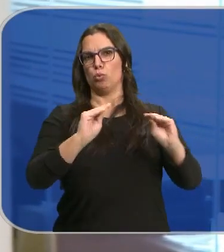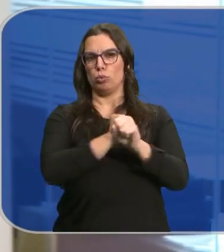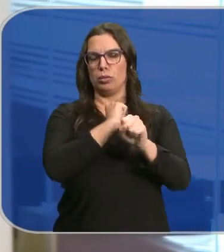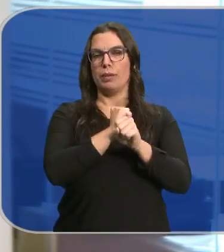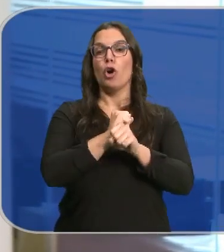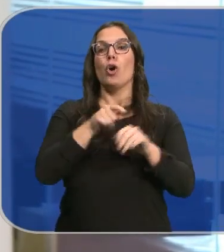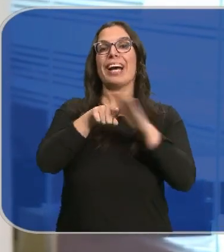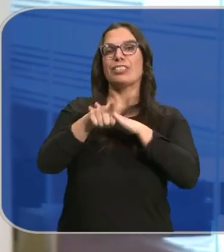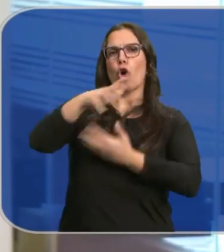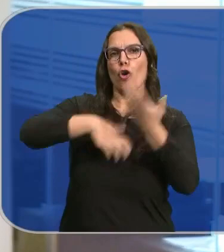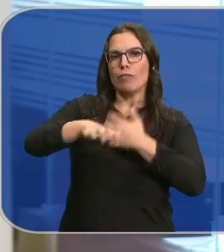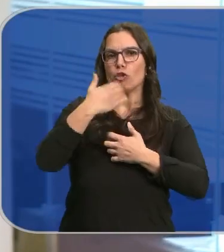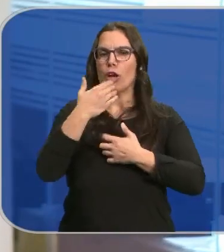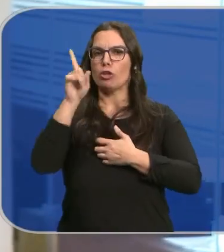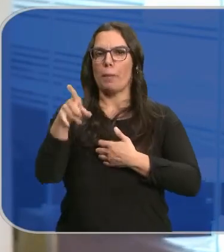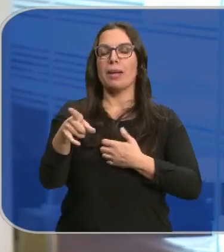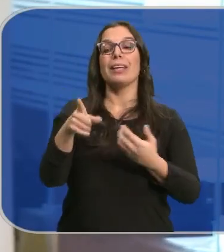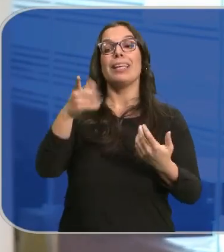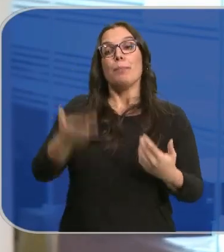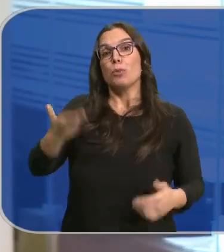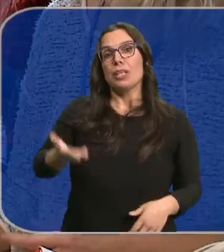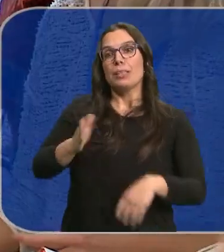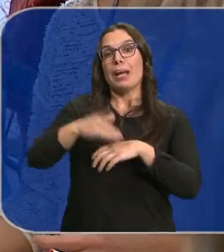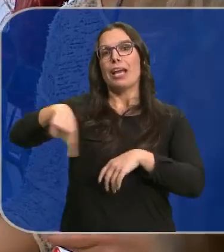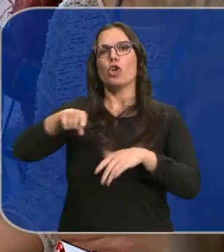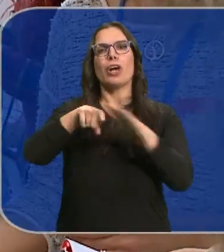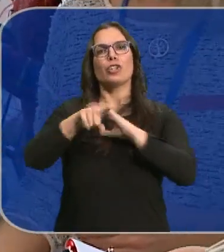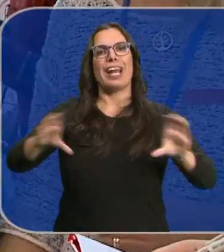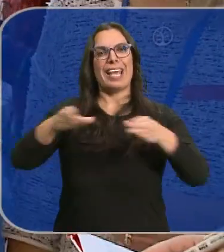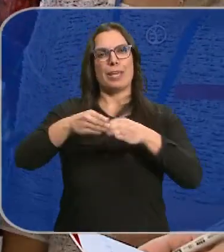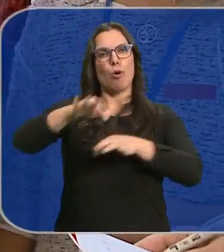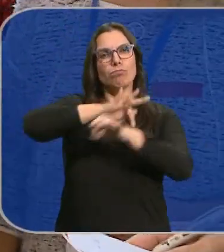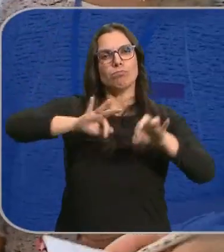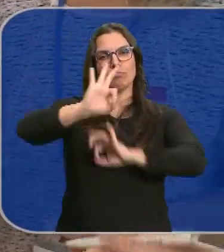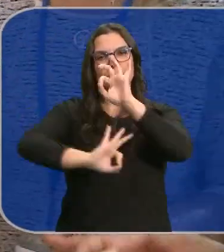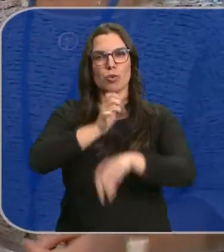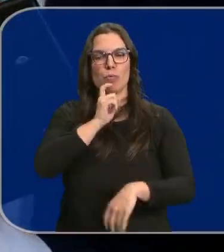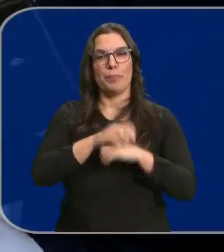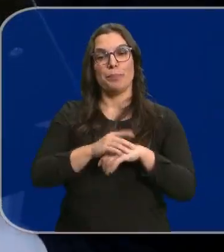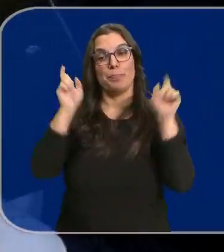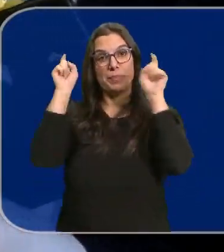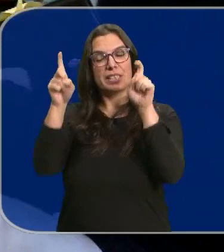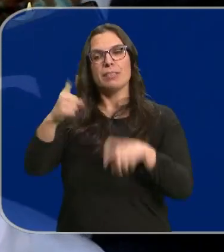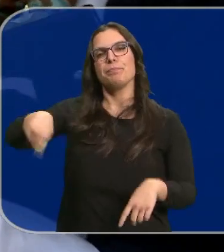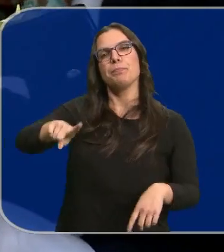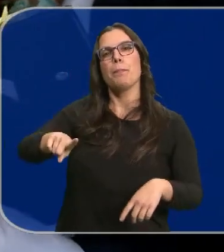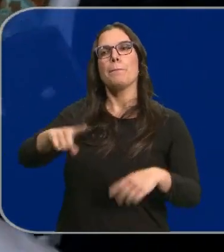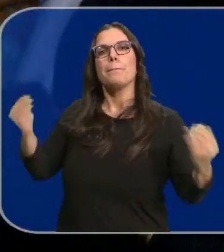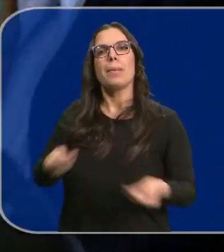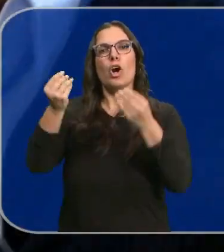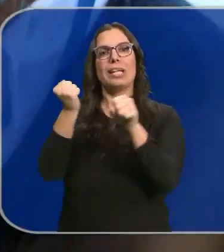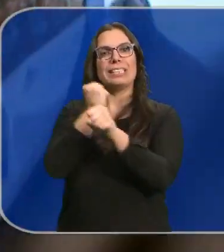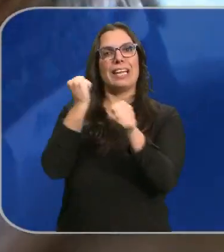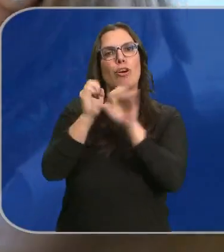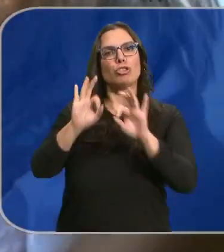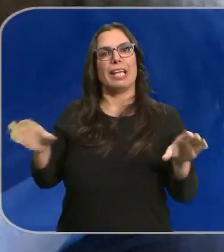gestión de conflictos también, y también muy importante para ellas gestión de equipo. Les enseñan cómo mejorar el trabajo